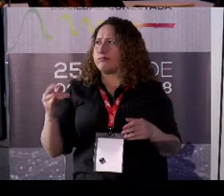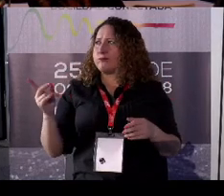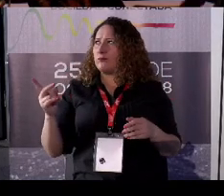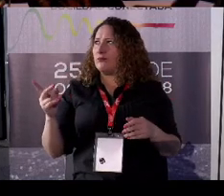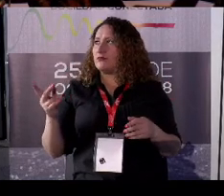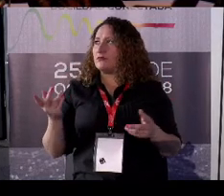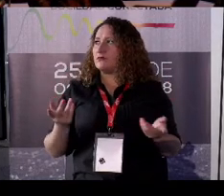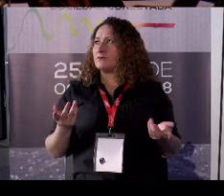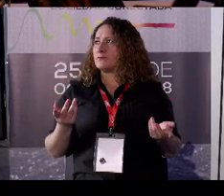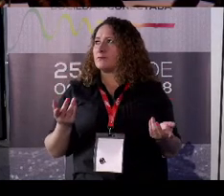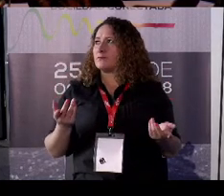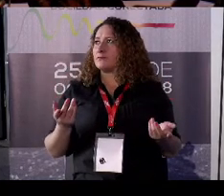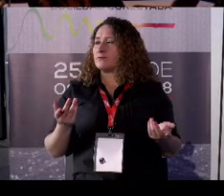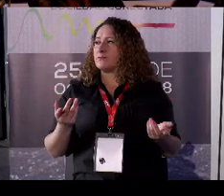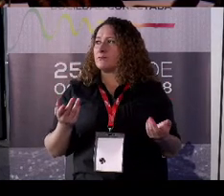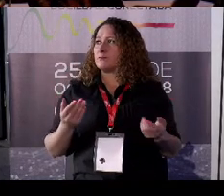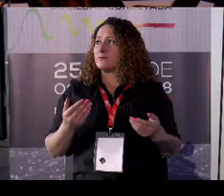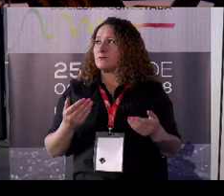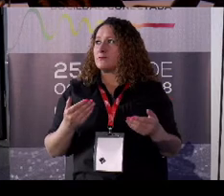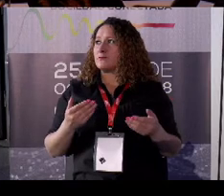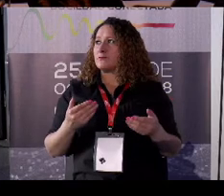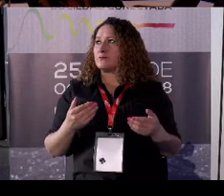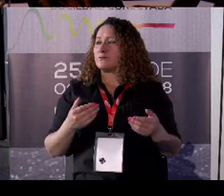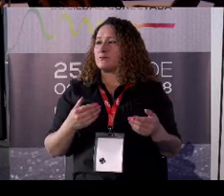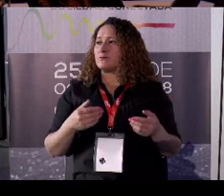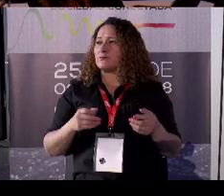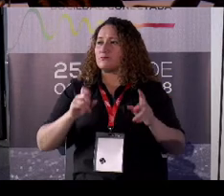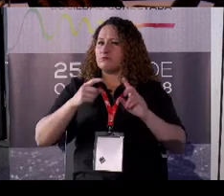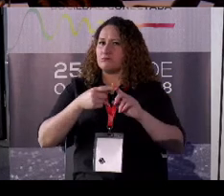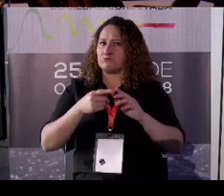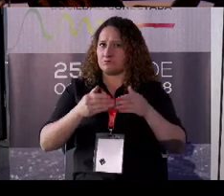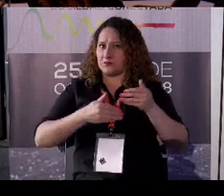tenemos una etapa que se llama de